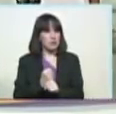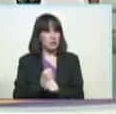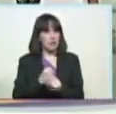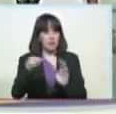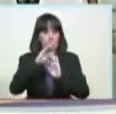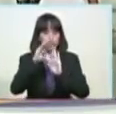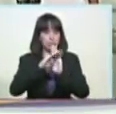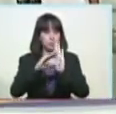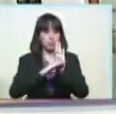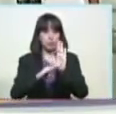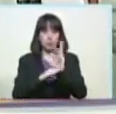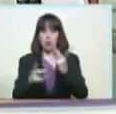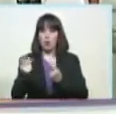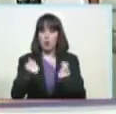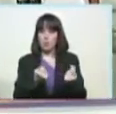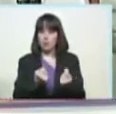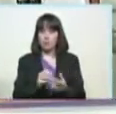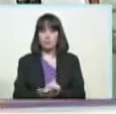agenda económica